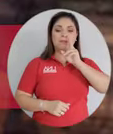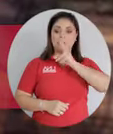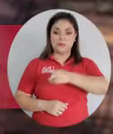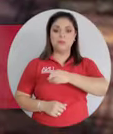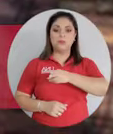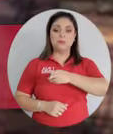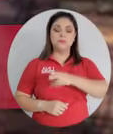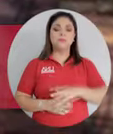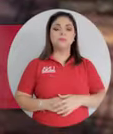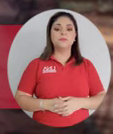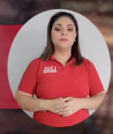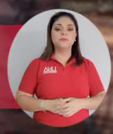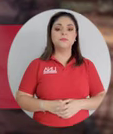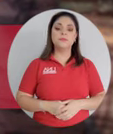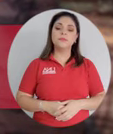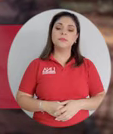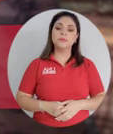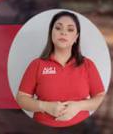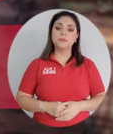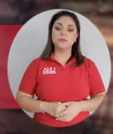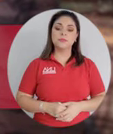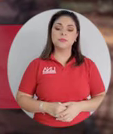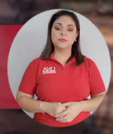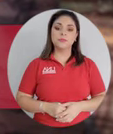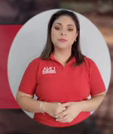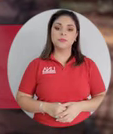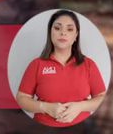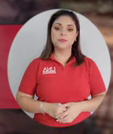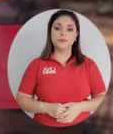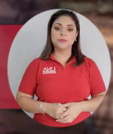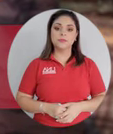solo que si vemos en términos absolutos hubo un aumento